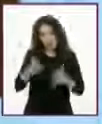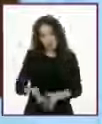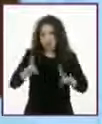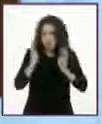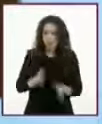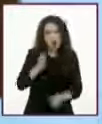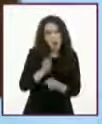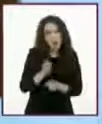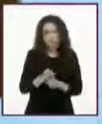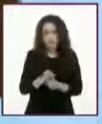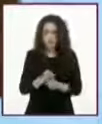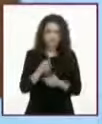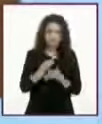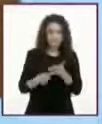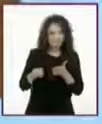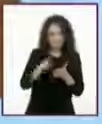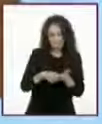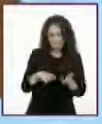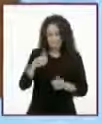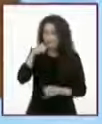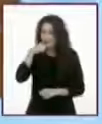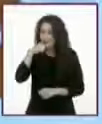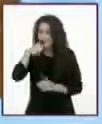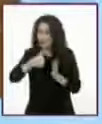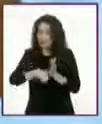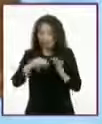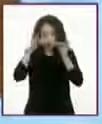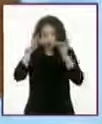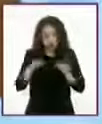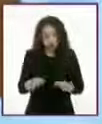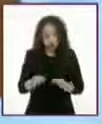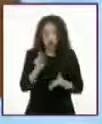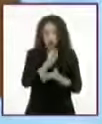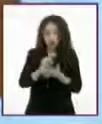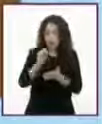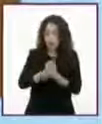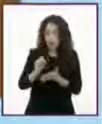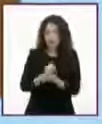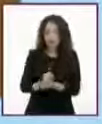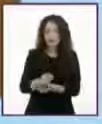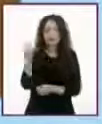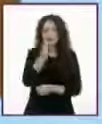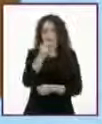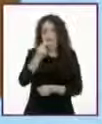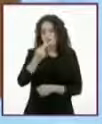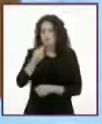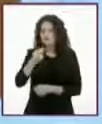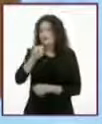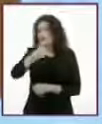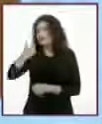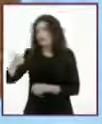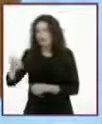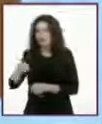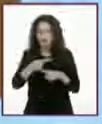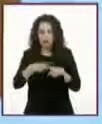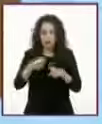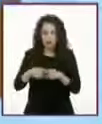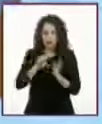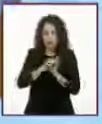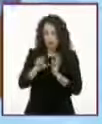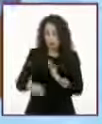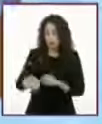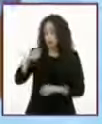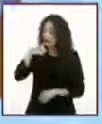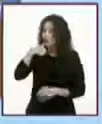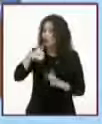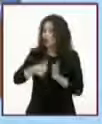carta formal se escribe según la situación que lo requiera. Y existen diferentes tipos. Carta poder. Es útil cuando